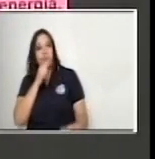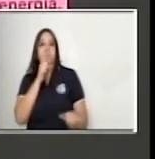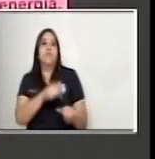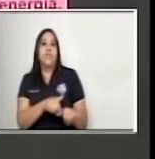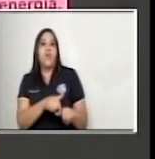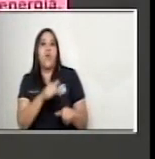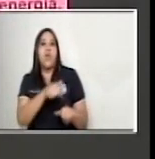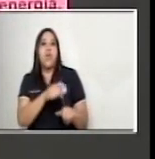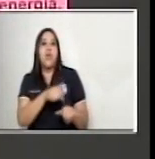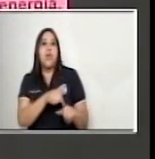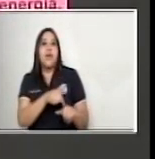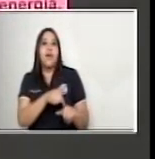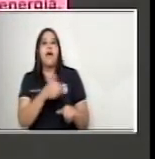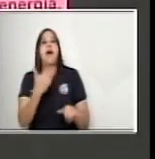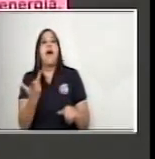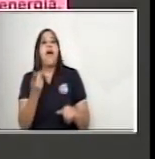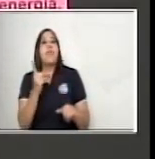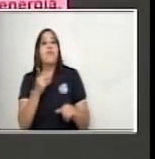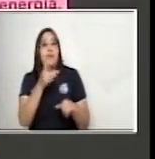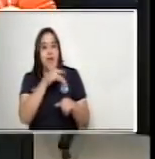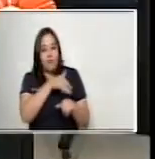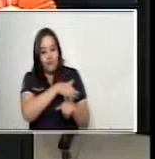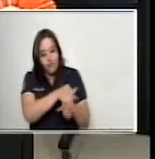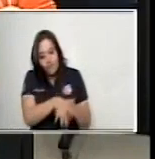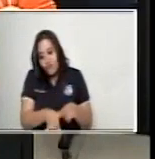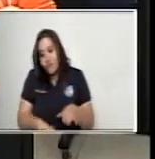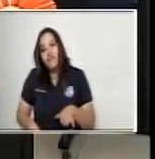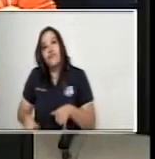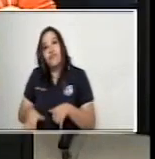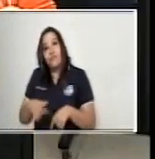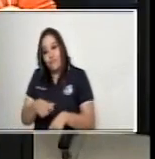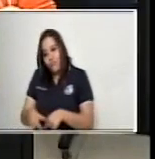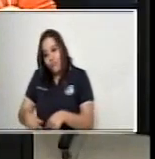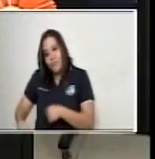viaja a lo que es el intestino grueso.